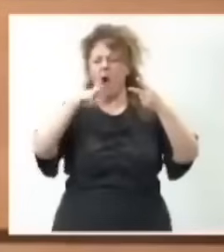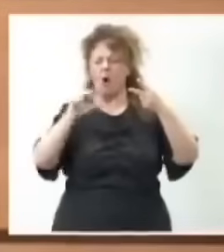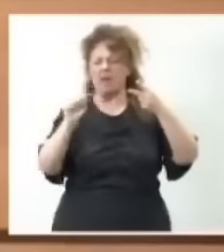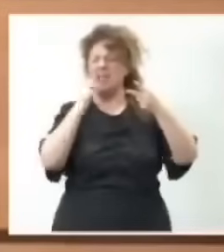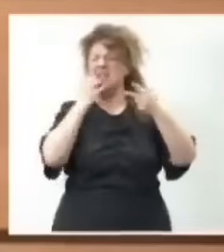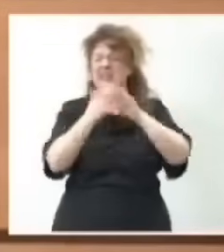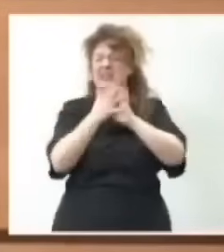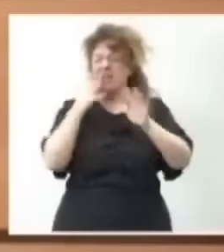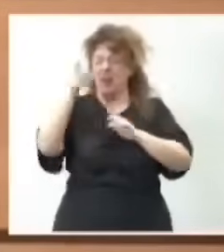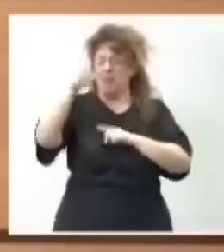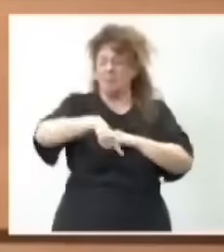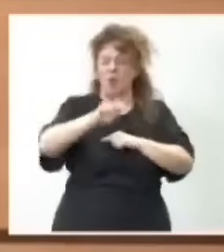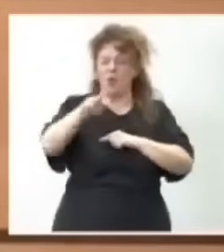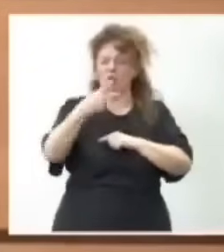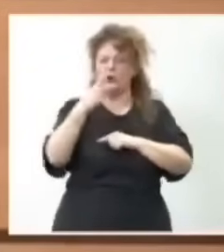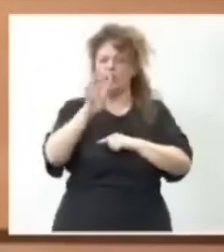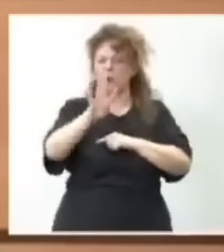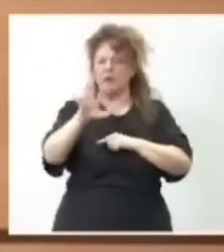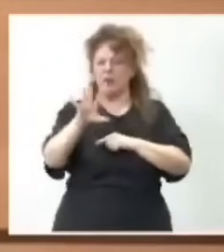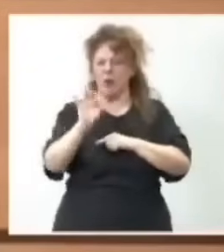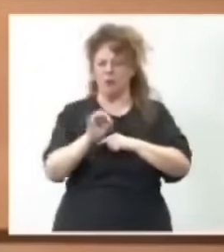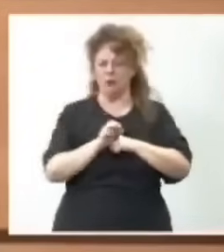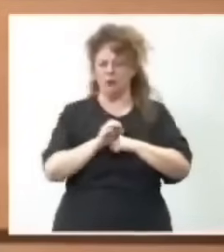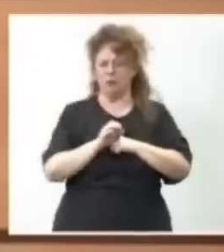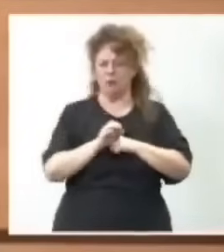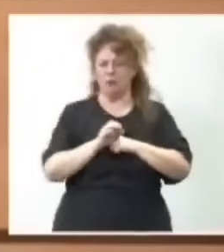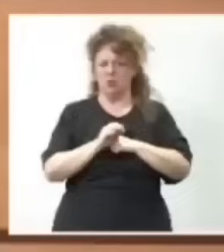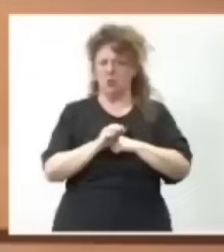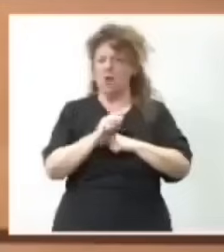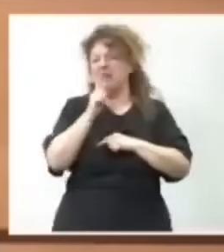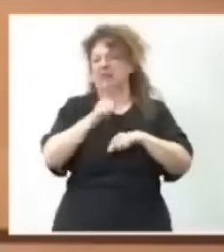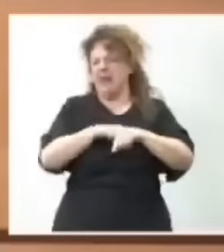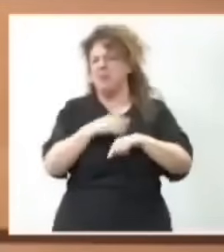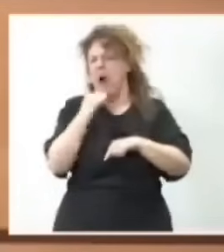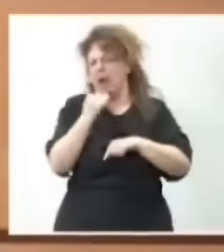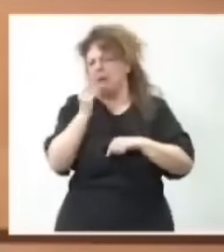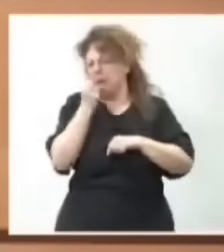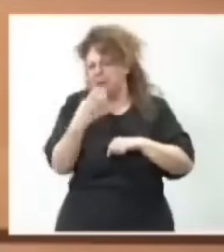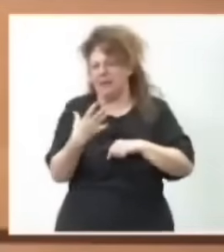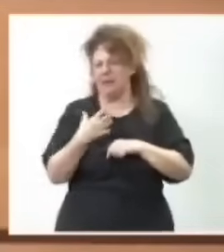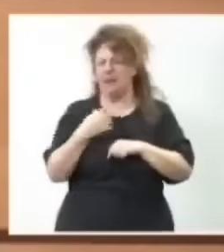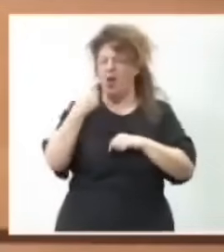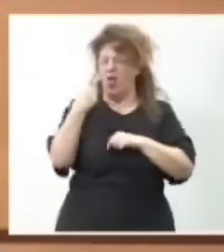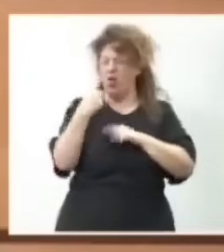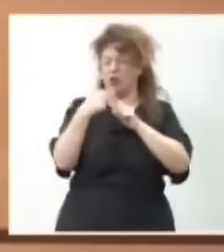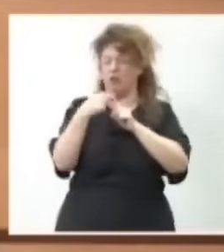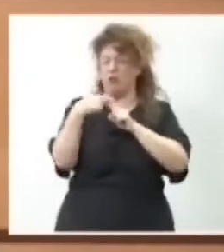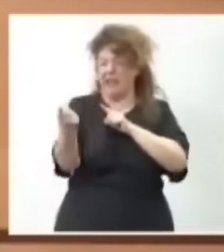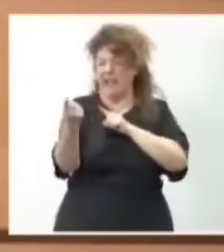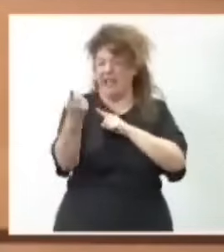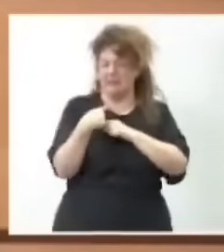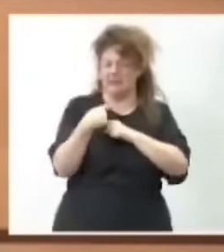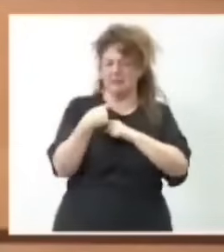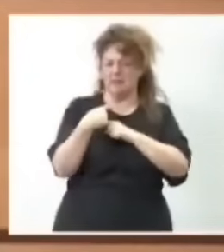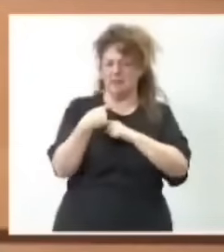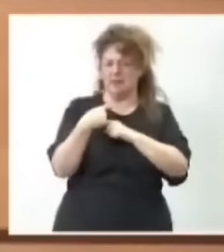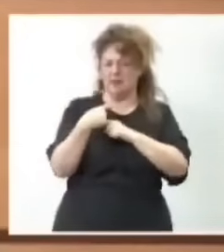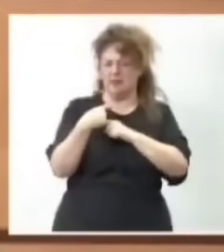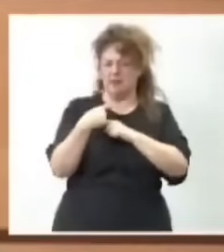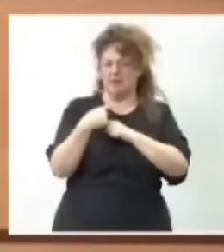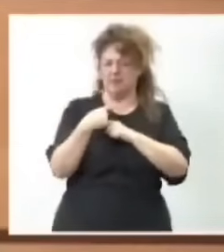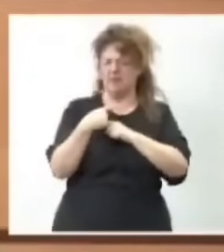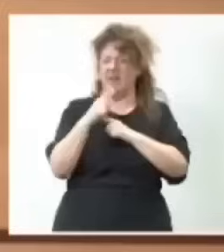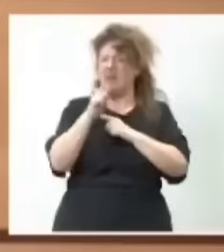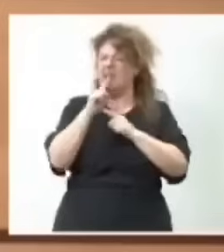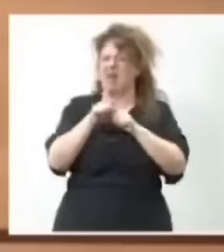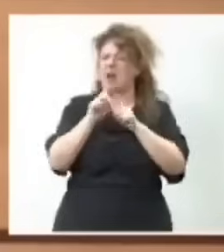llegaríamos a Madrid en 2 horas y 45 minutos, un tiempo algo razonable. Dos trenes que conexionan de forma racional, como decía, y darán un